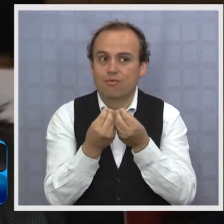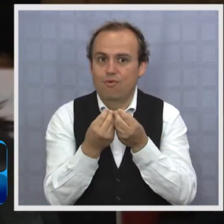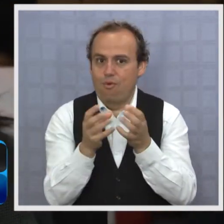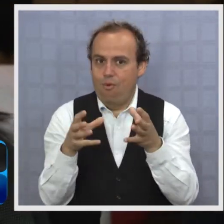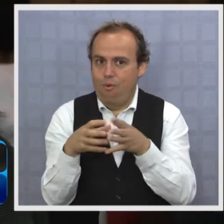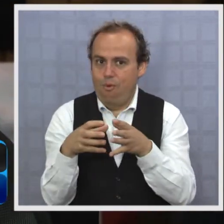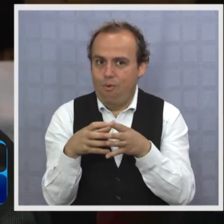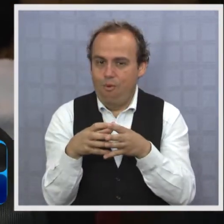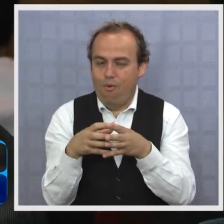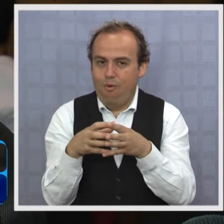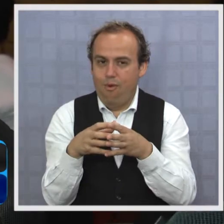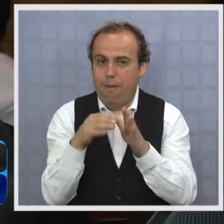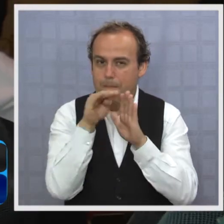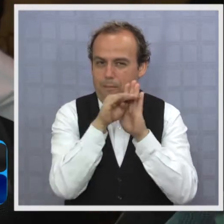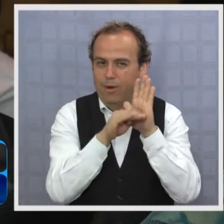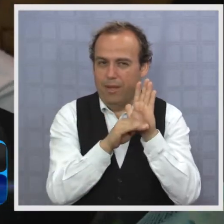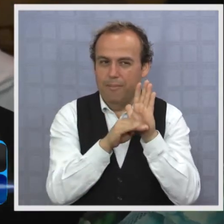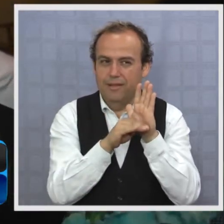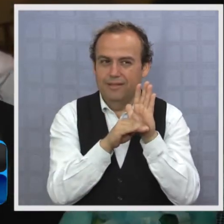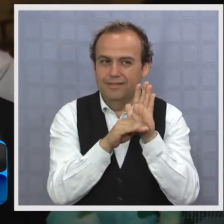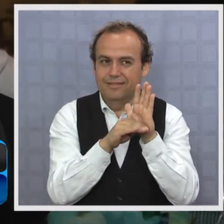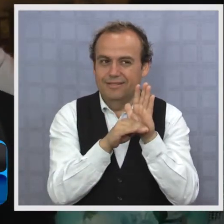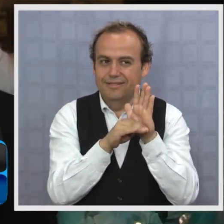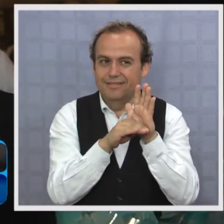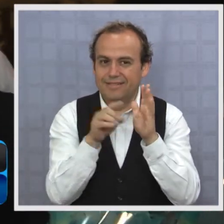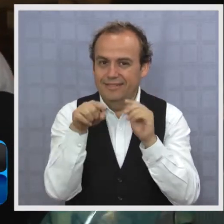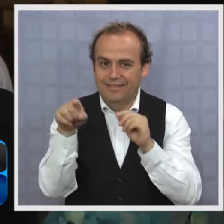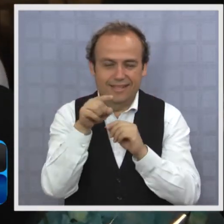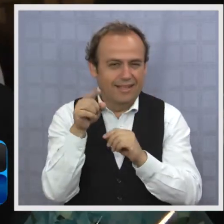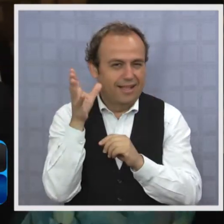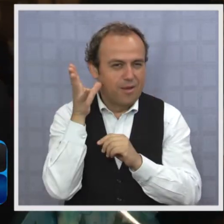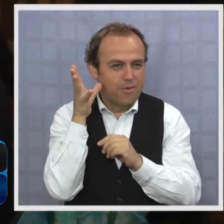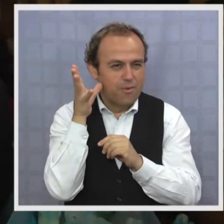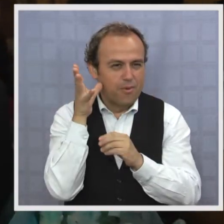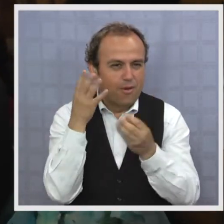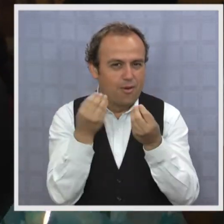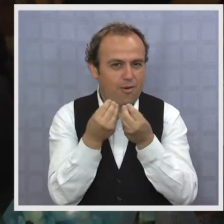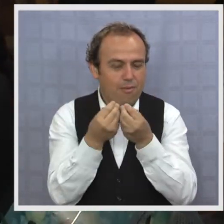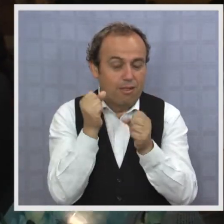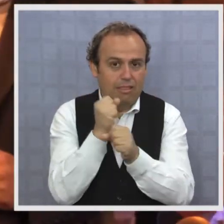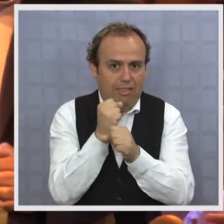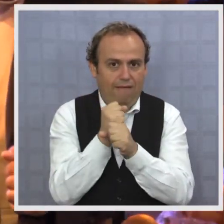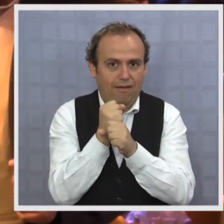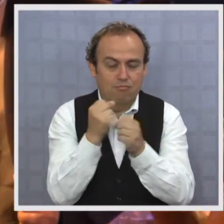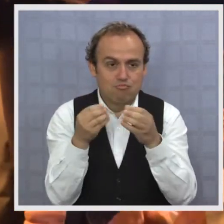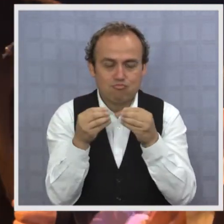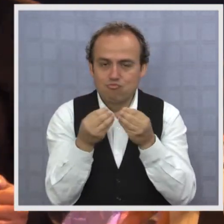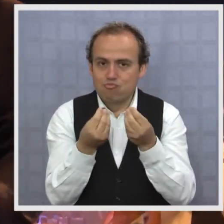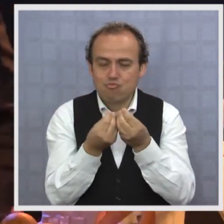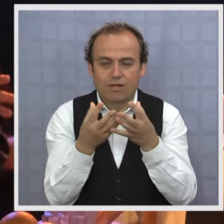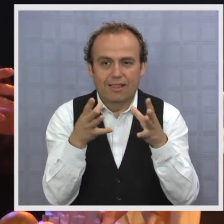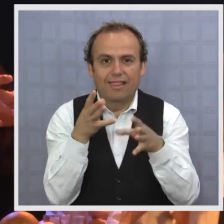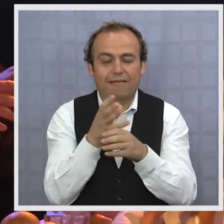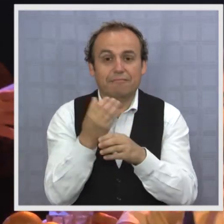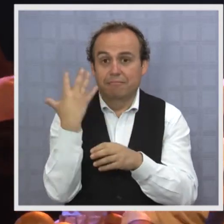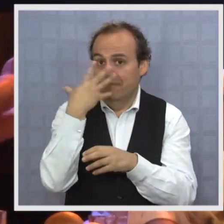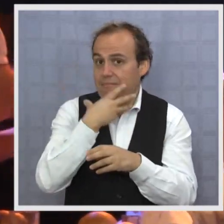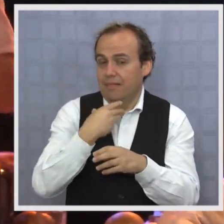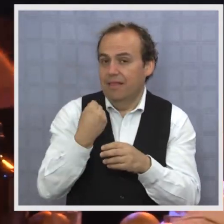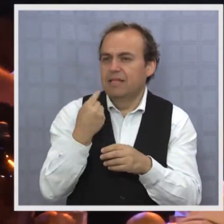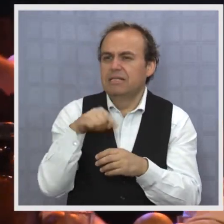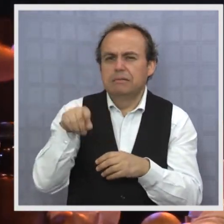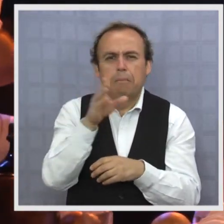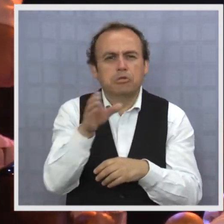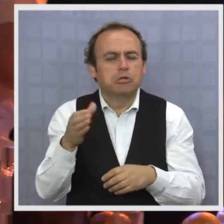armar un programa que, como ustedes escucharon, de mucho trabajo, mucha gente. Era muy lindo, muy simpático la gente